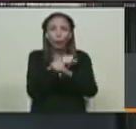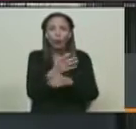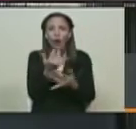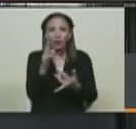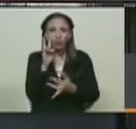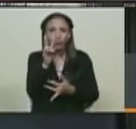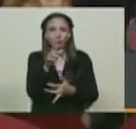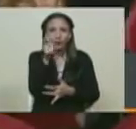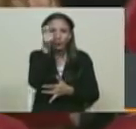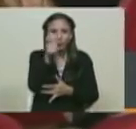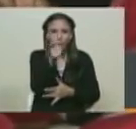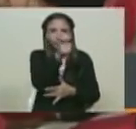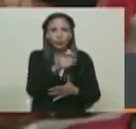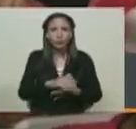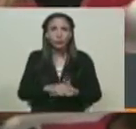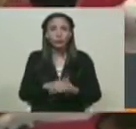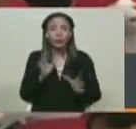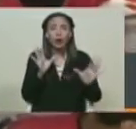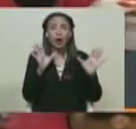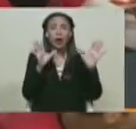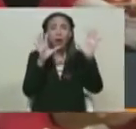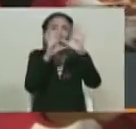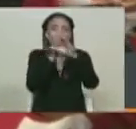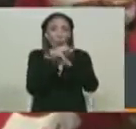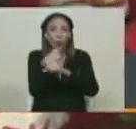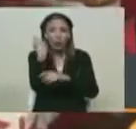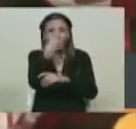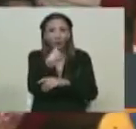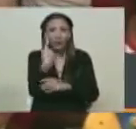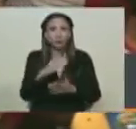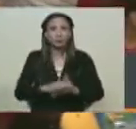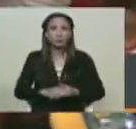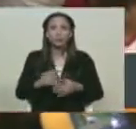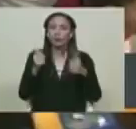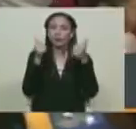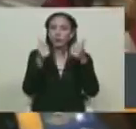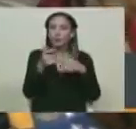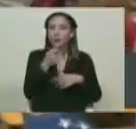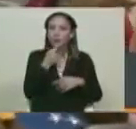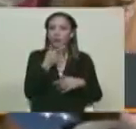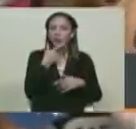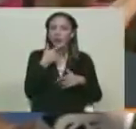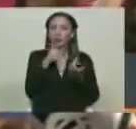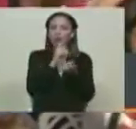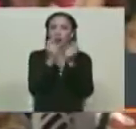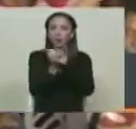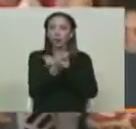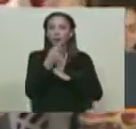para ver. Se ve oscuro. Ah, no, se ve bien, vale, se ven bonitos, vale, coloridos.